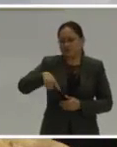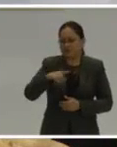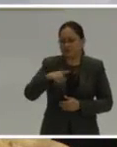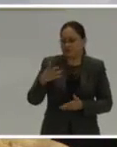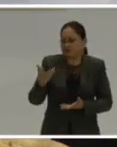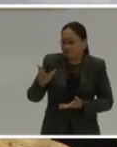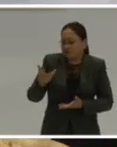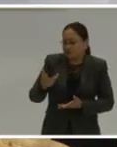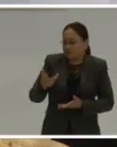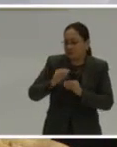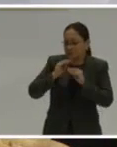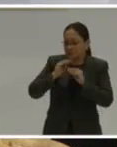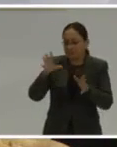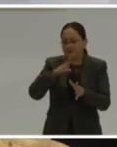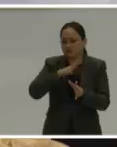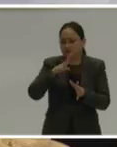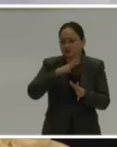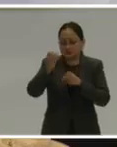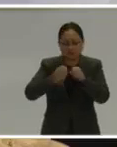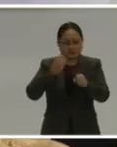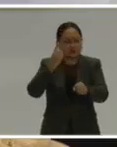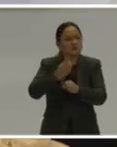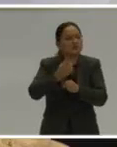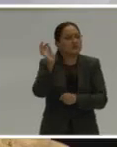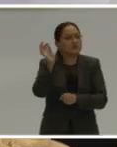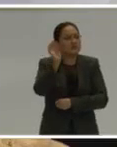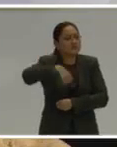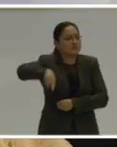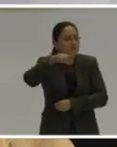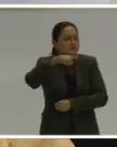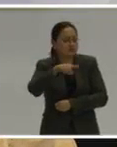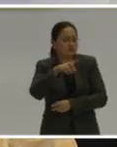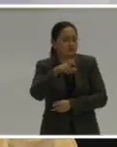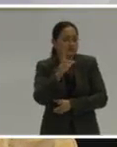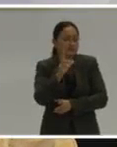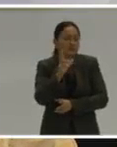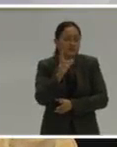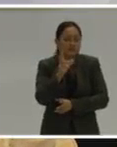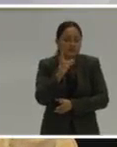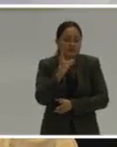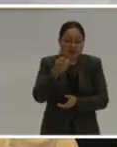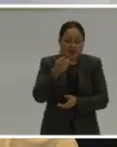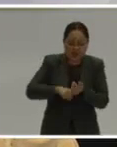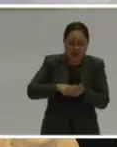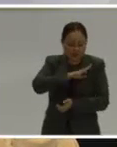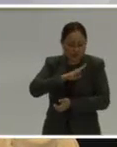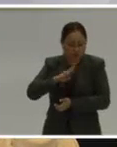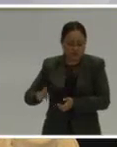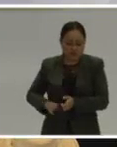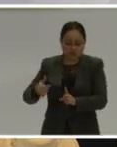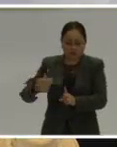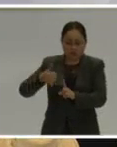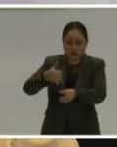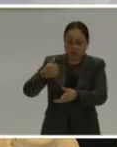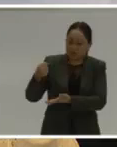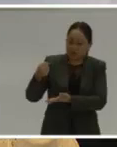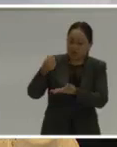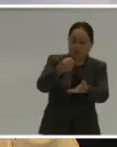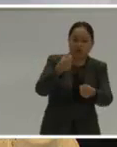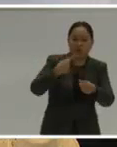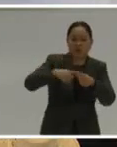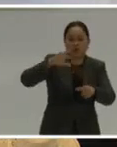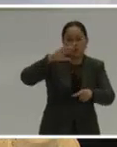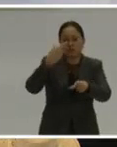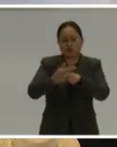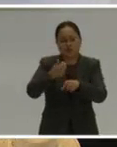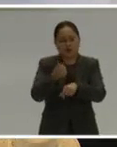pero es una oportunidad de que si antes en las autonomías municipales los recursos eran administrados